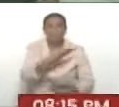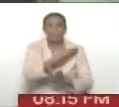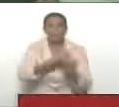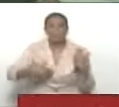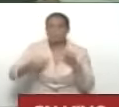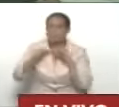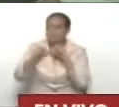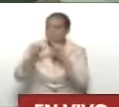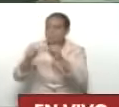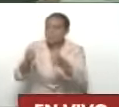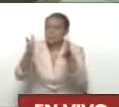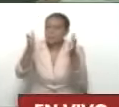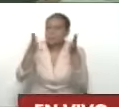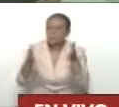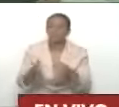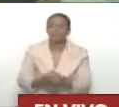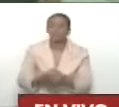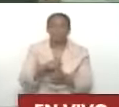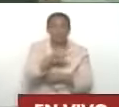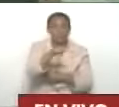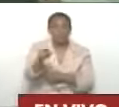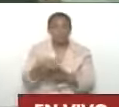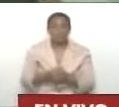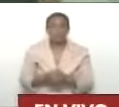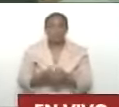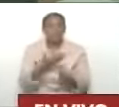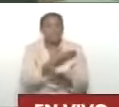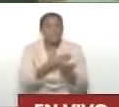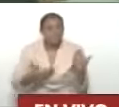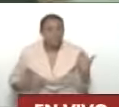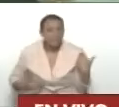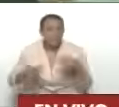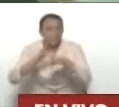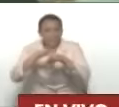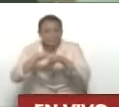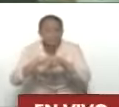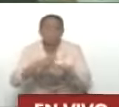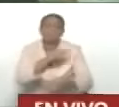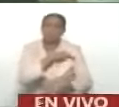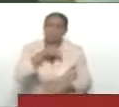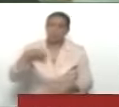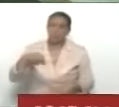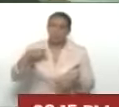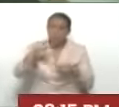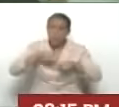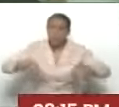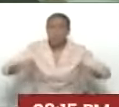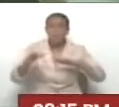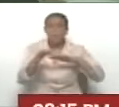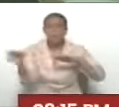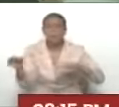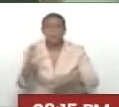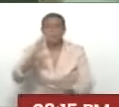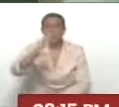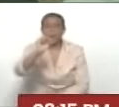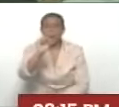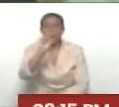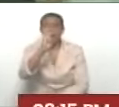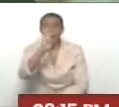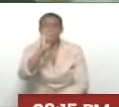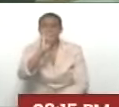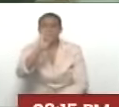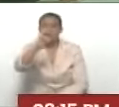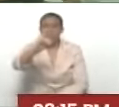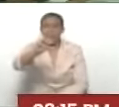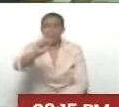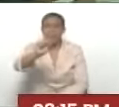dirigiendo nuestro proyecto revolucionario. Presidente, nosotros desde el municipio Cabima pudimos